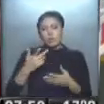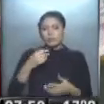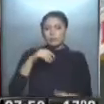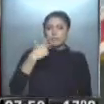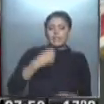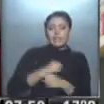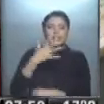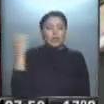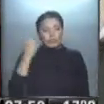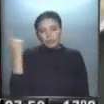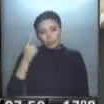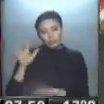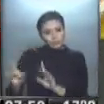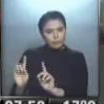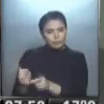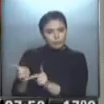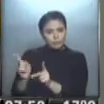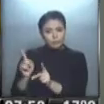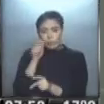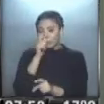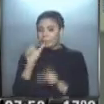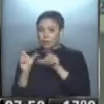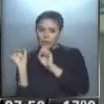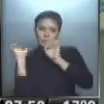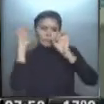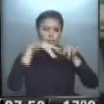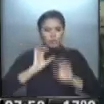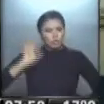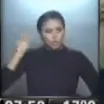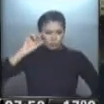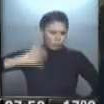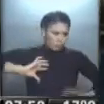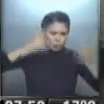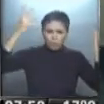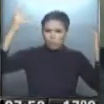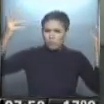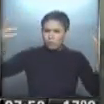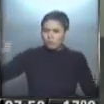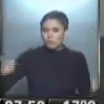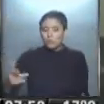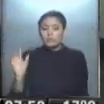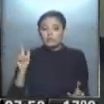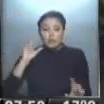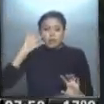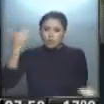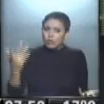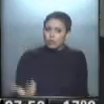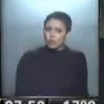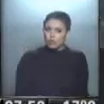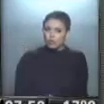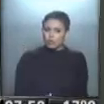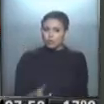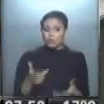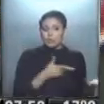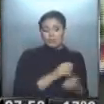3 y 5 minutos ahí adentro. Cuando baja la gente, baja enojada, furiosa, no solo enojada también por el